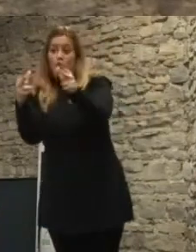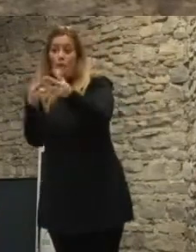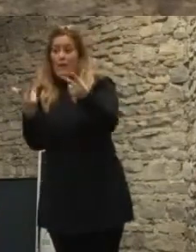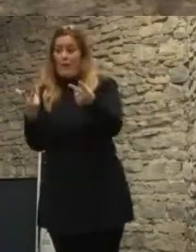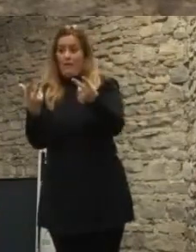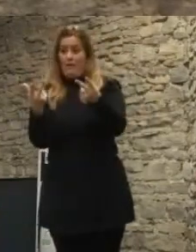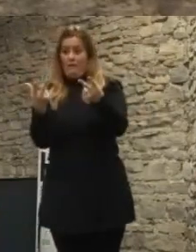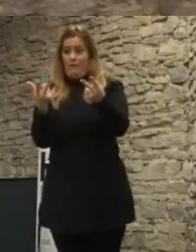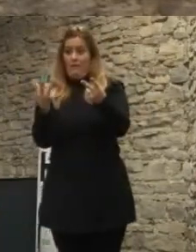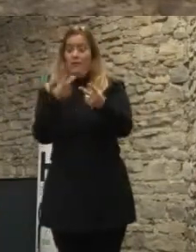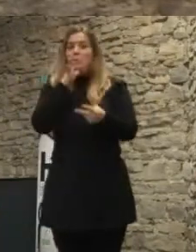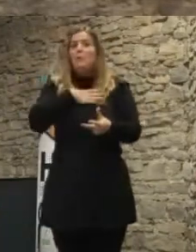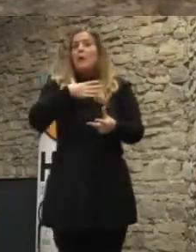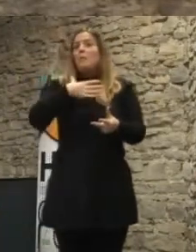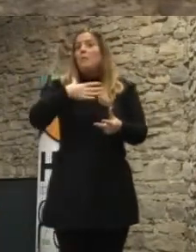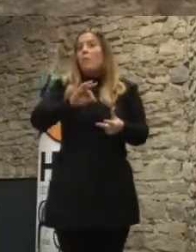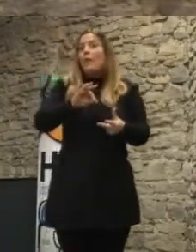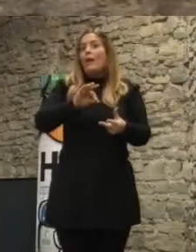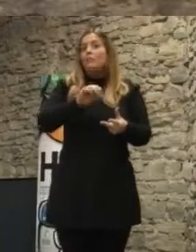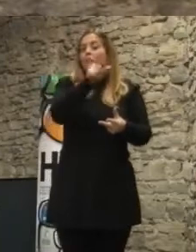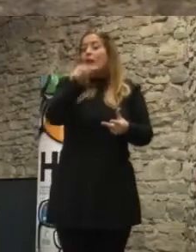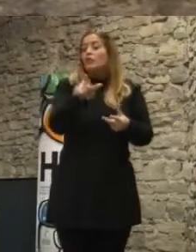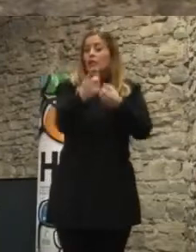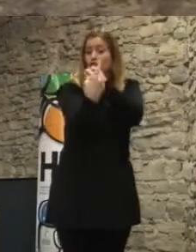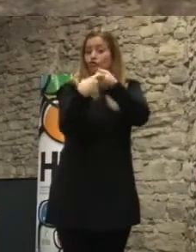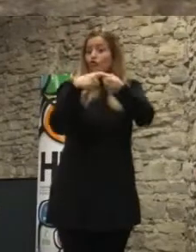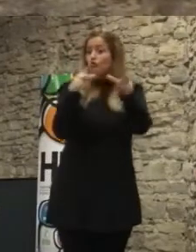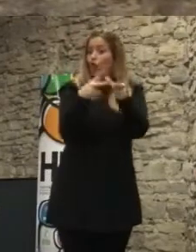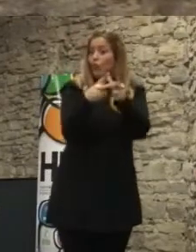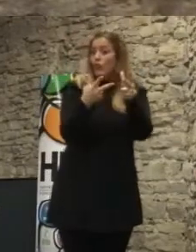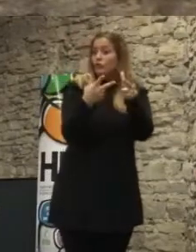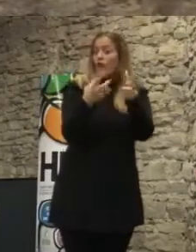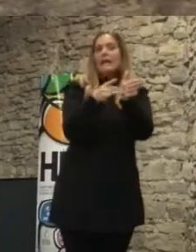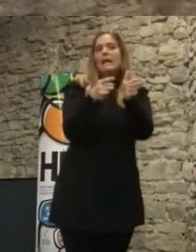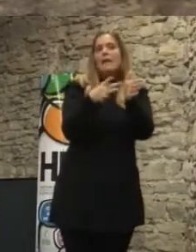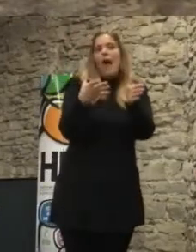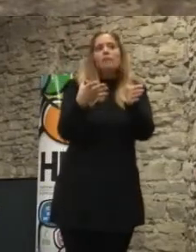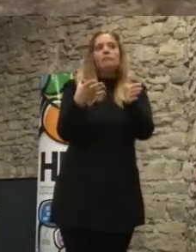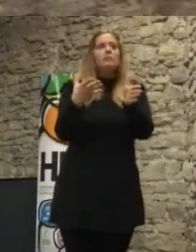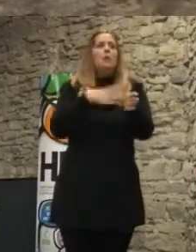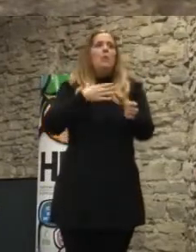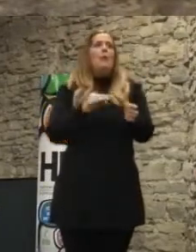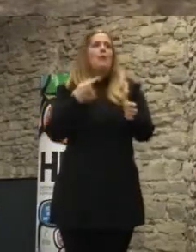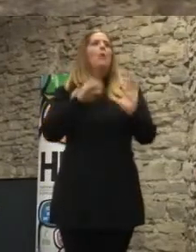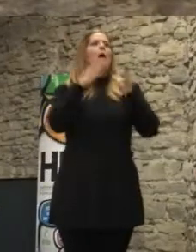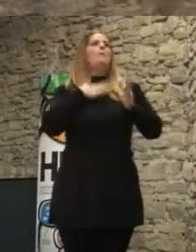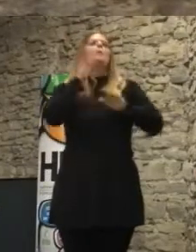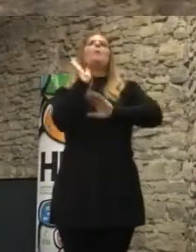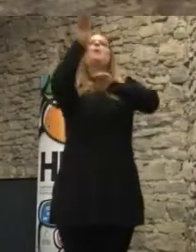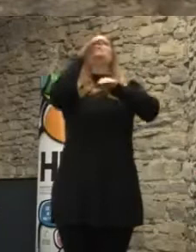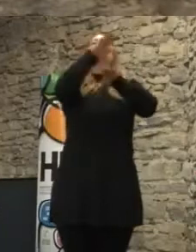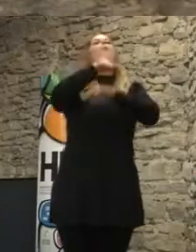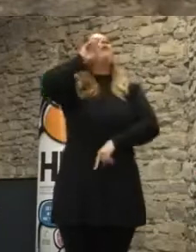socios. Porque a lo mejor la actividad de los socios consiste, pues, en ir a ver a su equipo de baloncesto o en ir a ver a lo que sea y disfrutar de